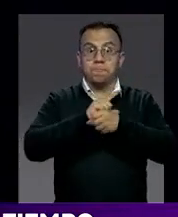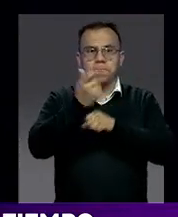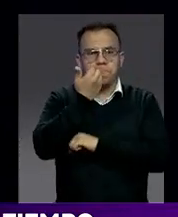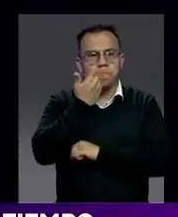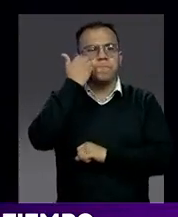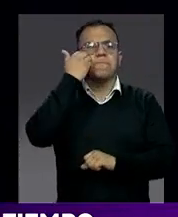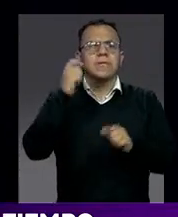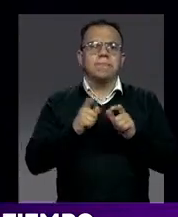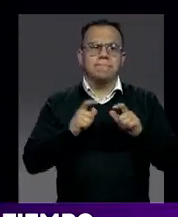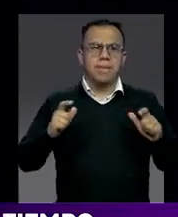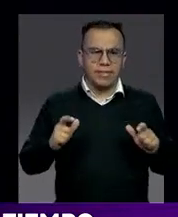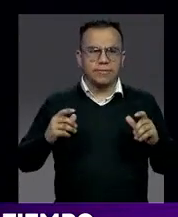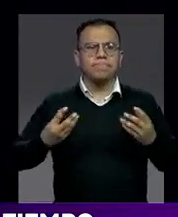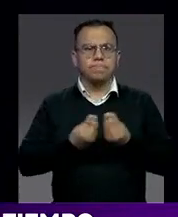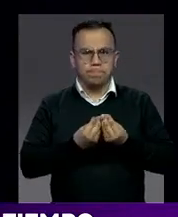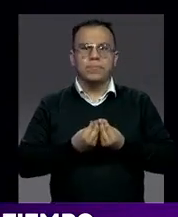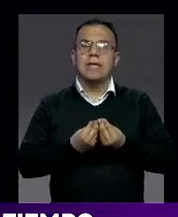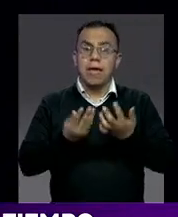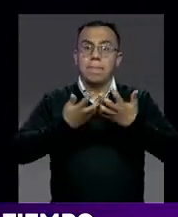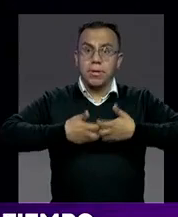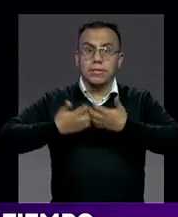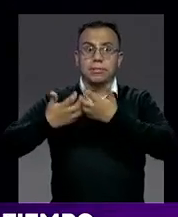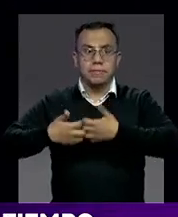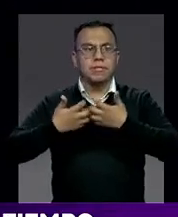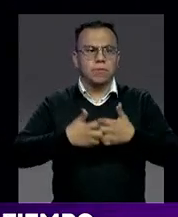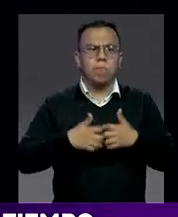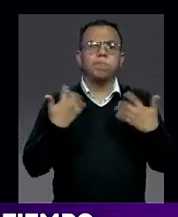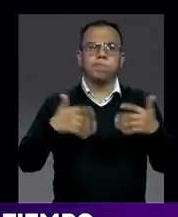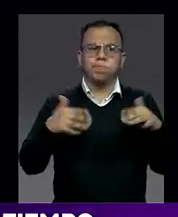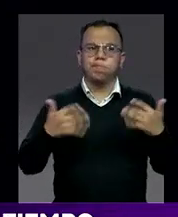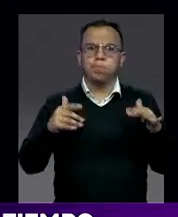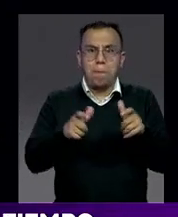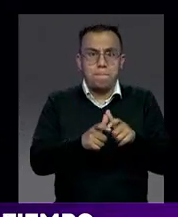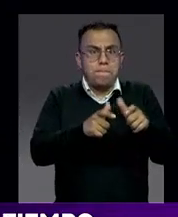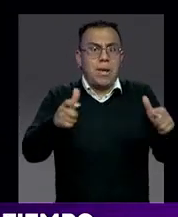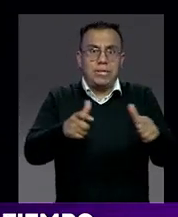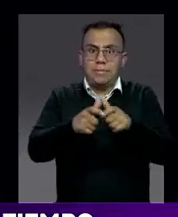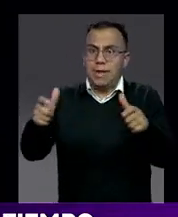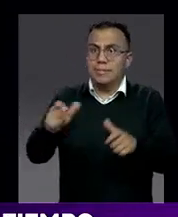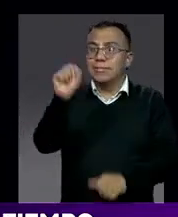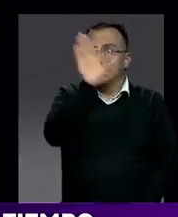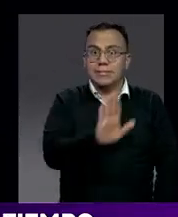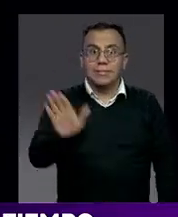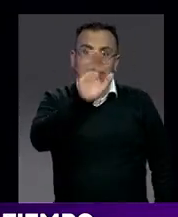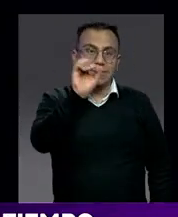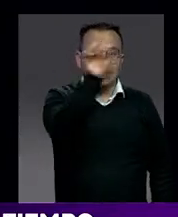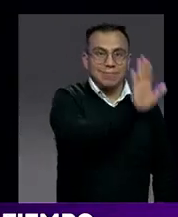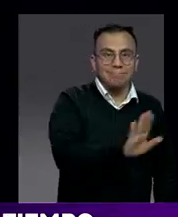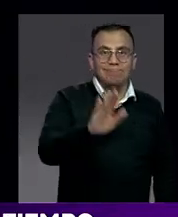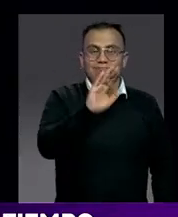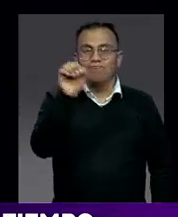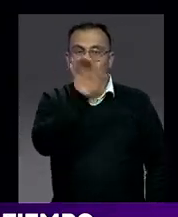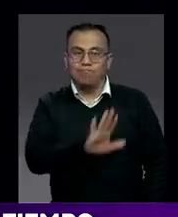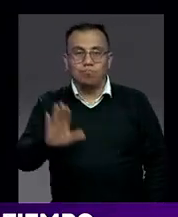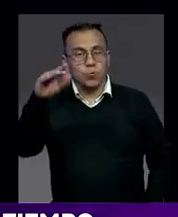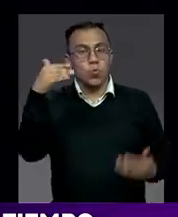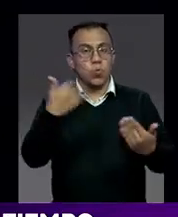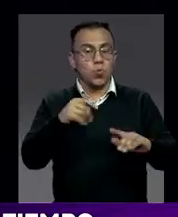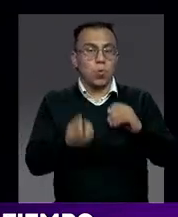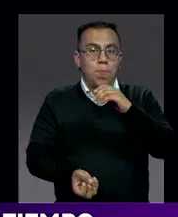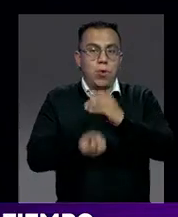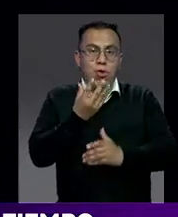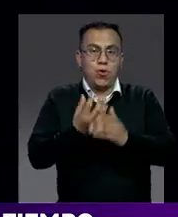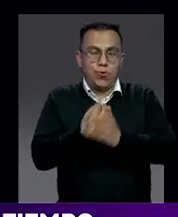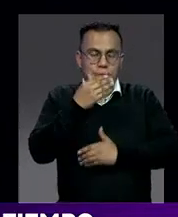gran parte de estas grandes entidades funciones economías a escala aún en las regiones que la digamos el productor familiar